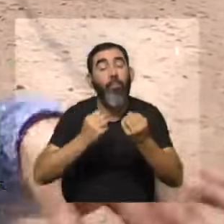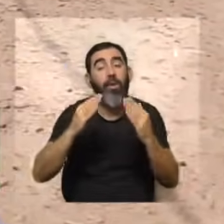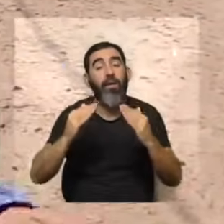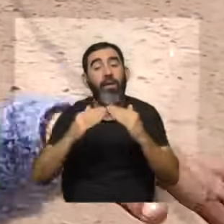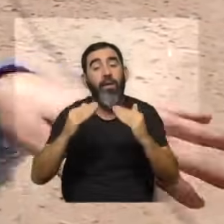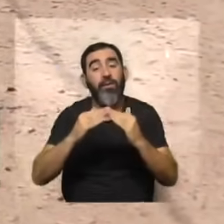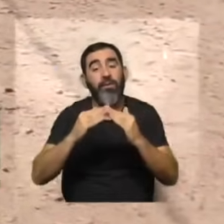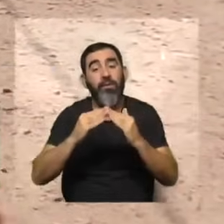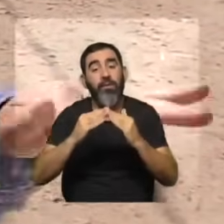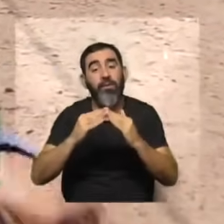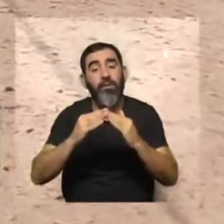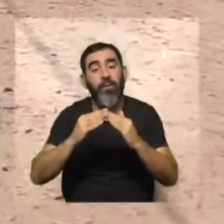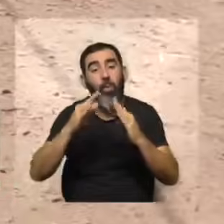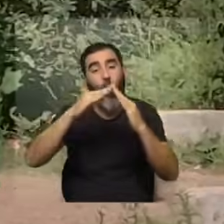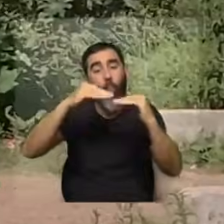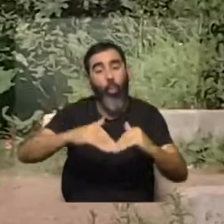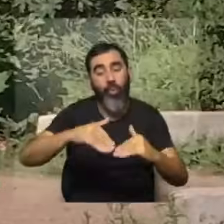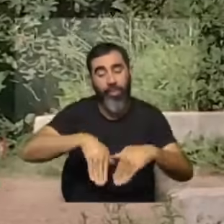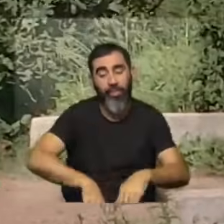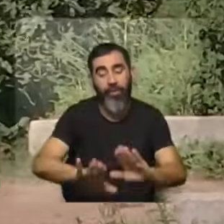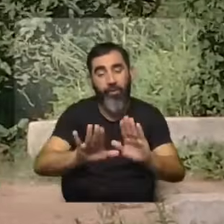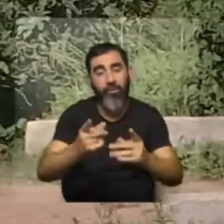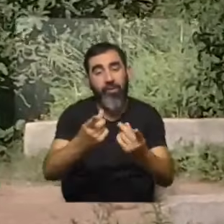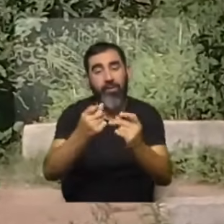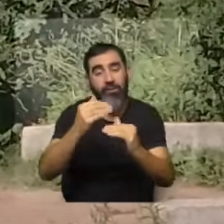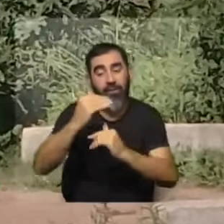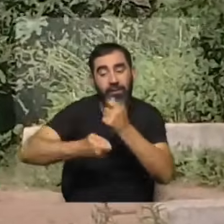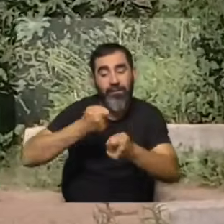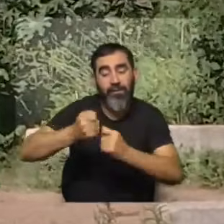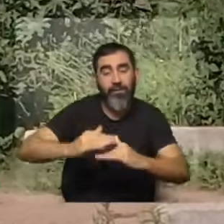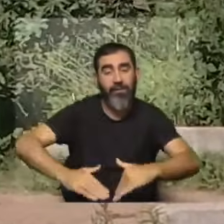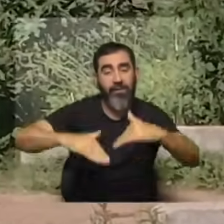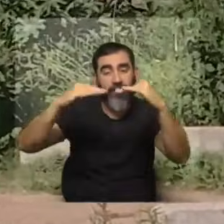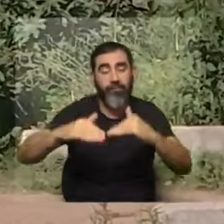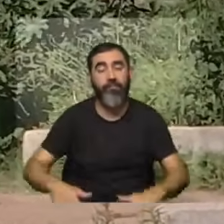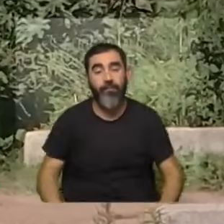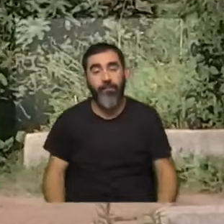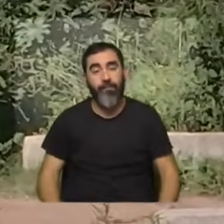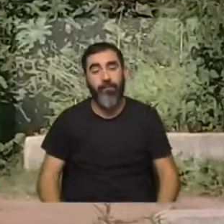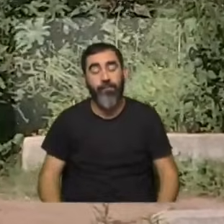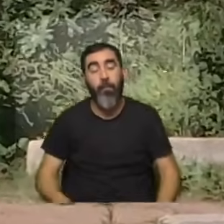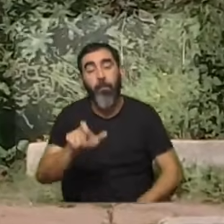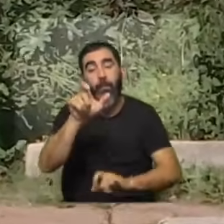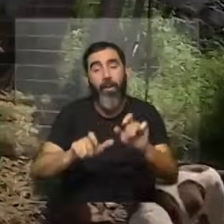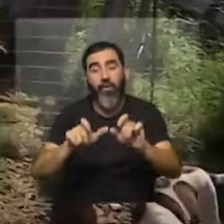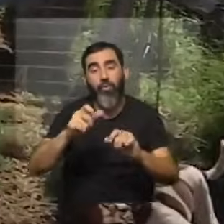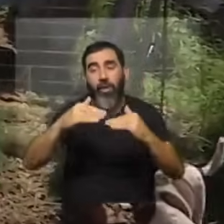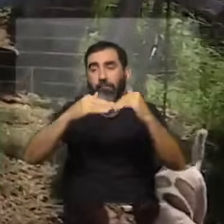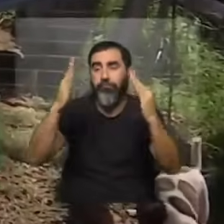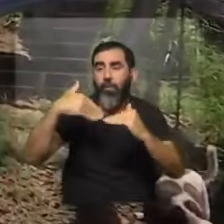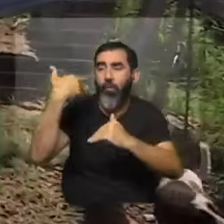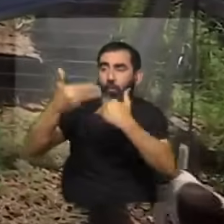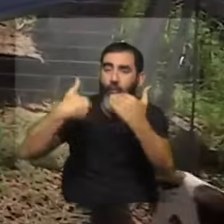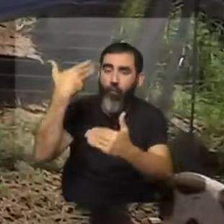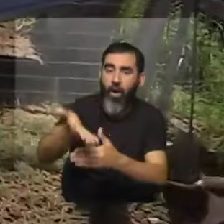en terrenos tipo hundidos así, entonces es lo que precisaríamos. Relleno, y hay gente que se le ha volado los techos, las chapas,